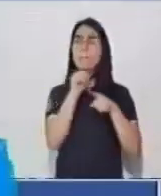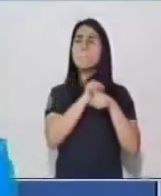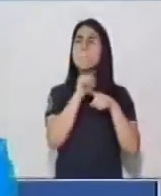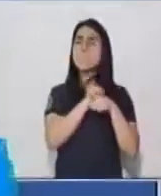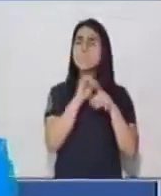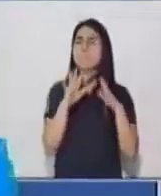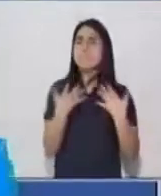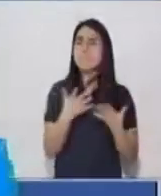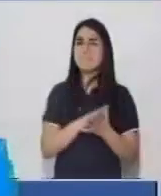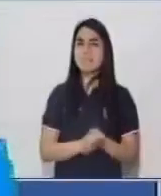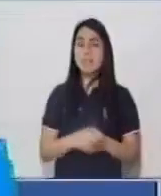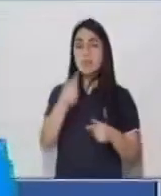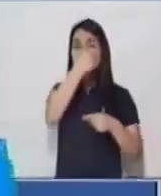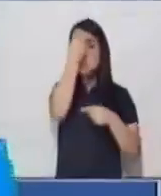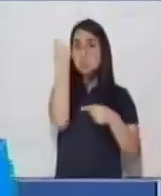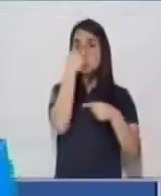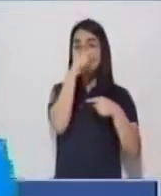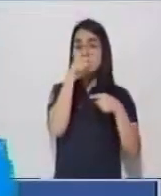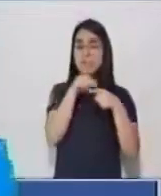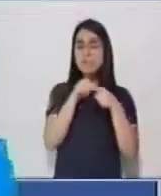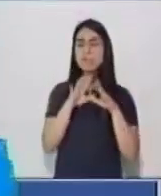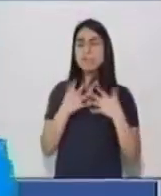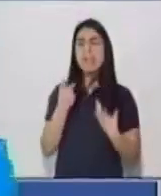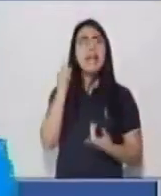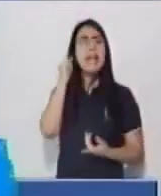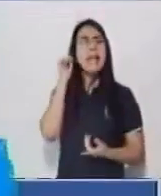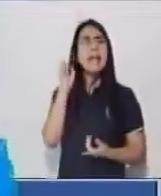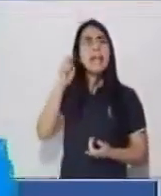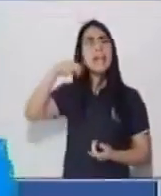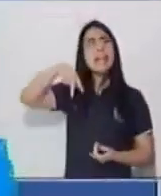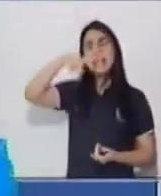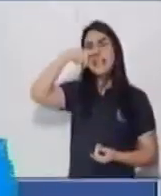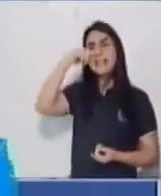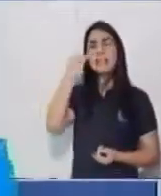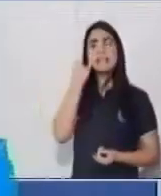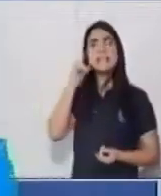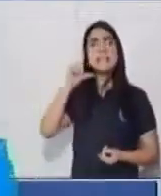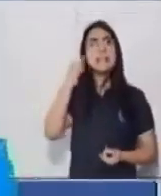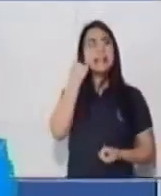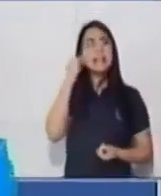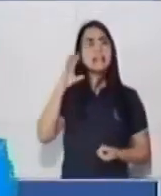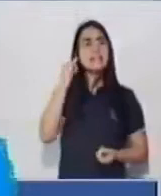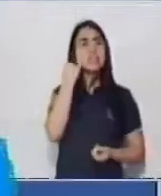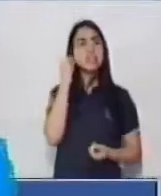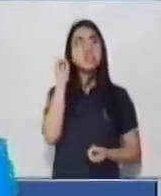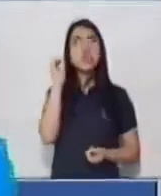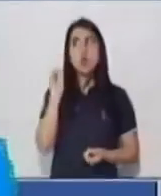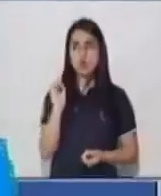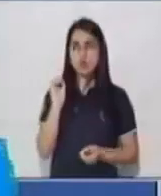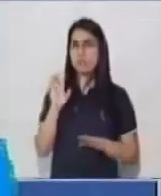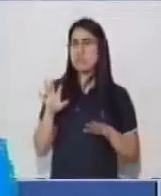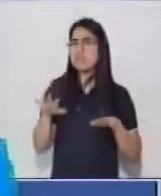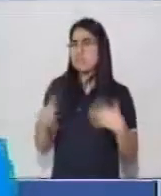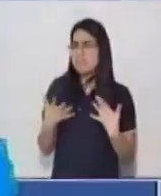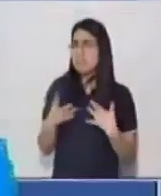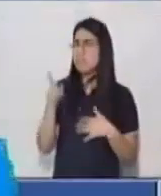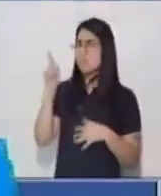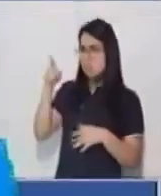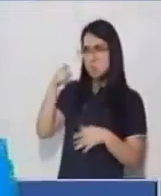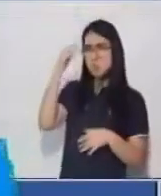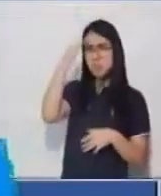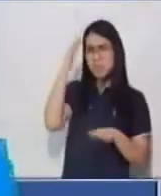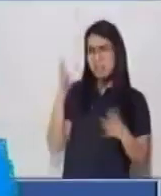los sustantivos gentilicios. ¿Qué son los sustantivos gentilicios? ¿Cuáles son? ¿Para qué los